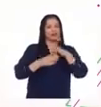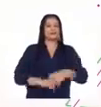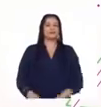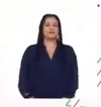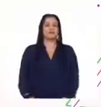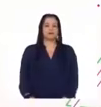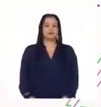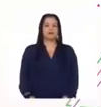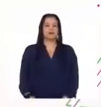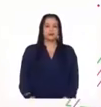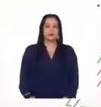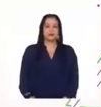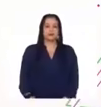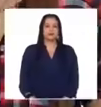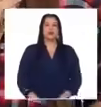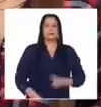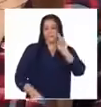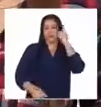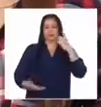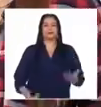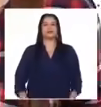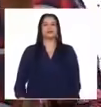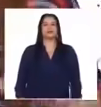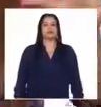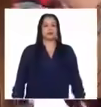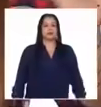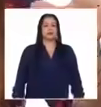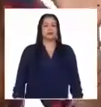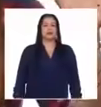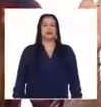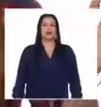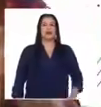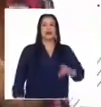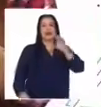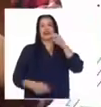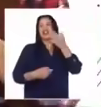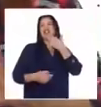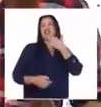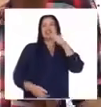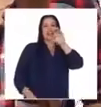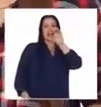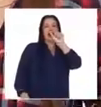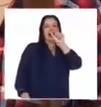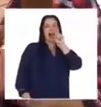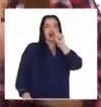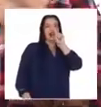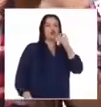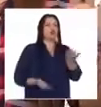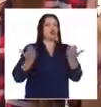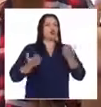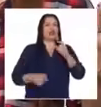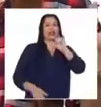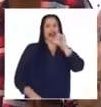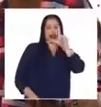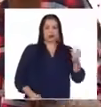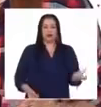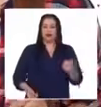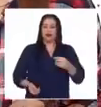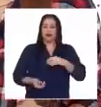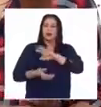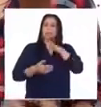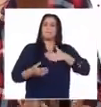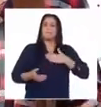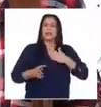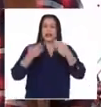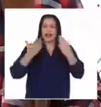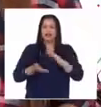parece? Bueno, vamos con el primero. Dice así. Carlos de Hilo nos escribe. Todo mi salón cree que soy